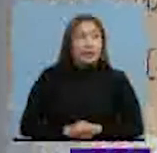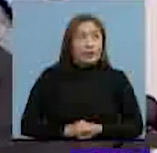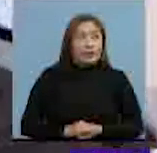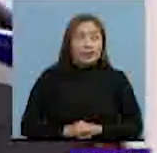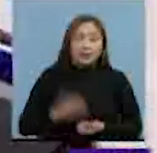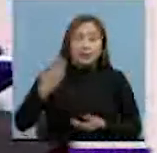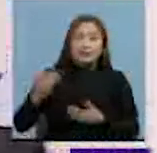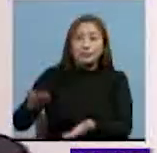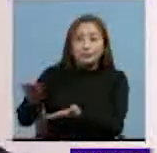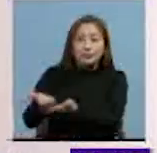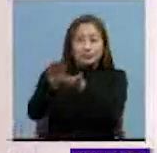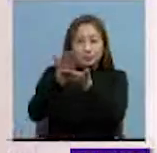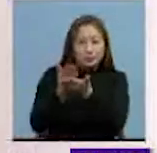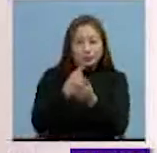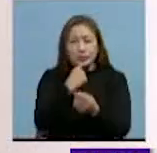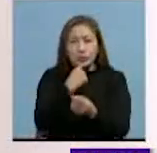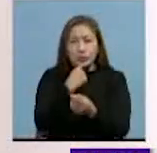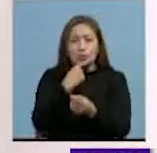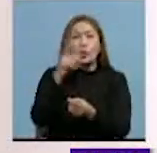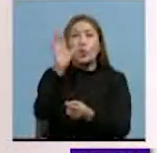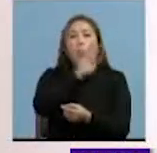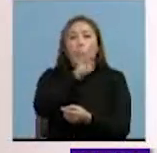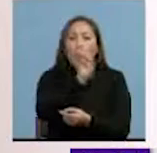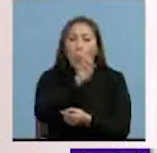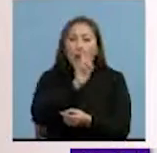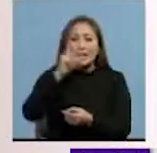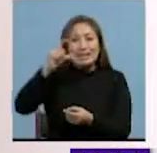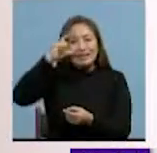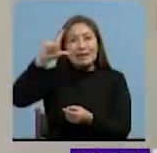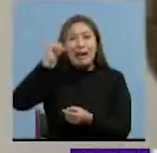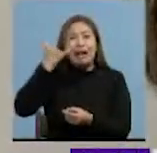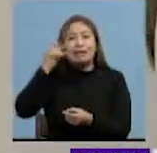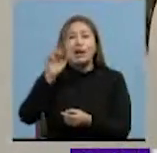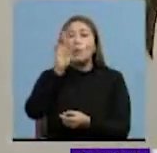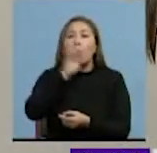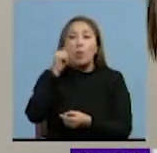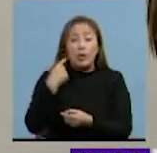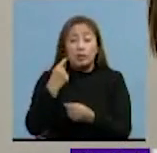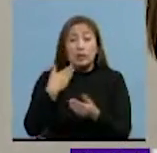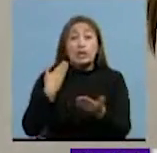Me llegaron consultas si Jimena Zelaya era beneficiaria de una pensión. La respuesta es no.